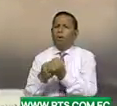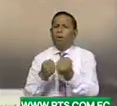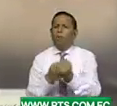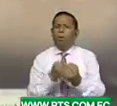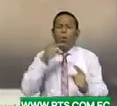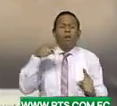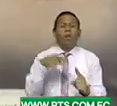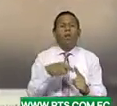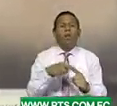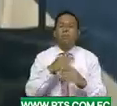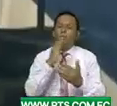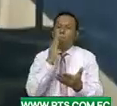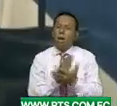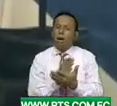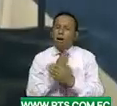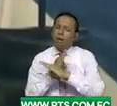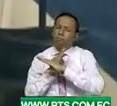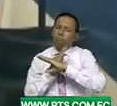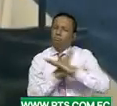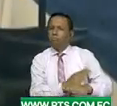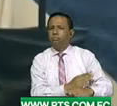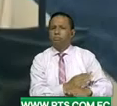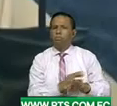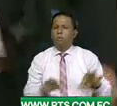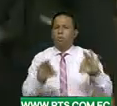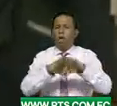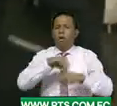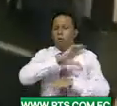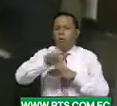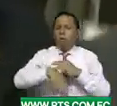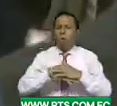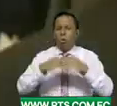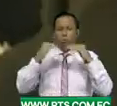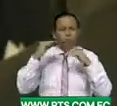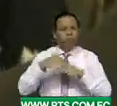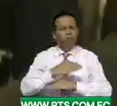este mal que aqueja a la sociedad entera. Informó Mauricio Sánchez.